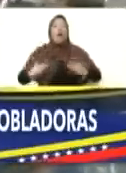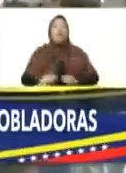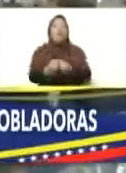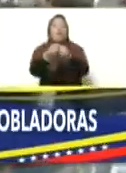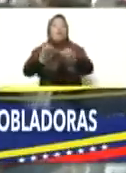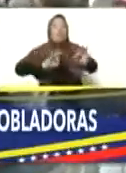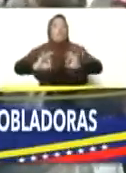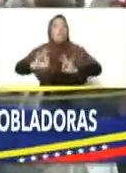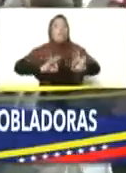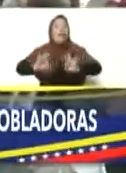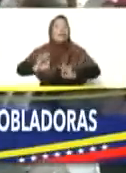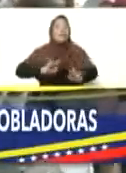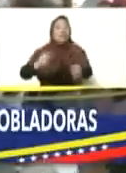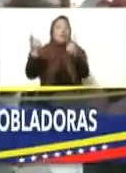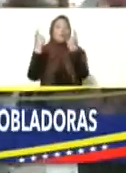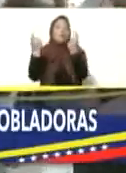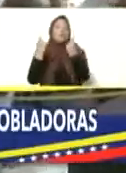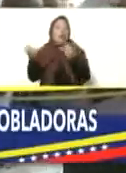no